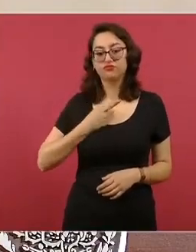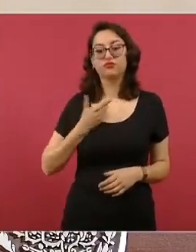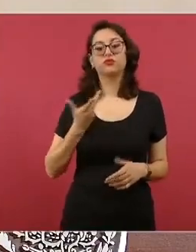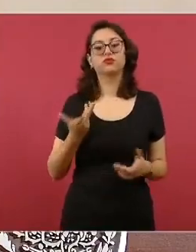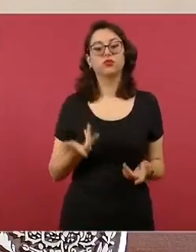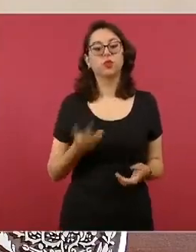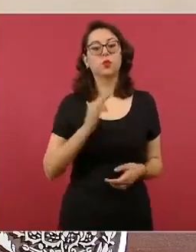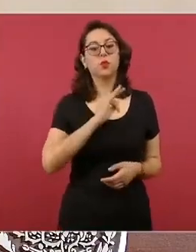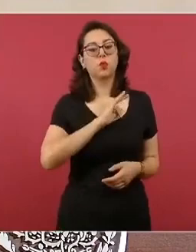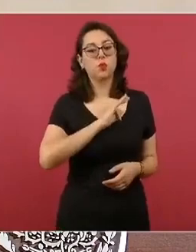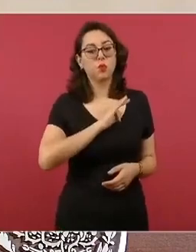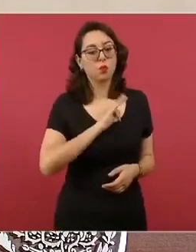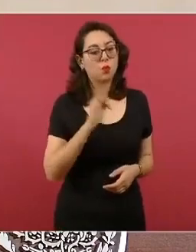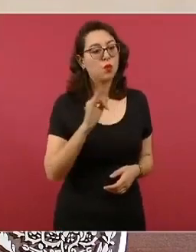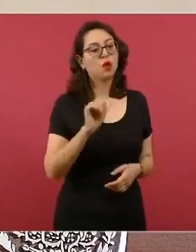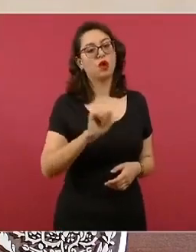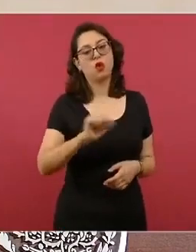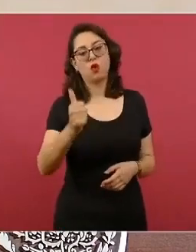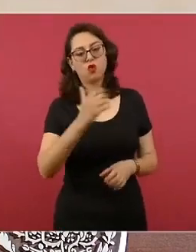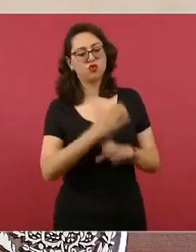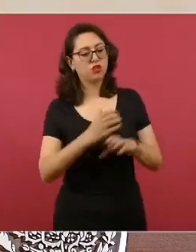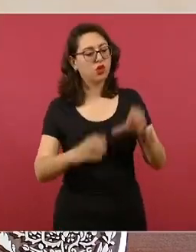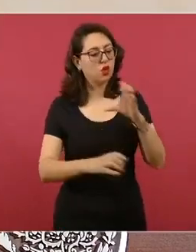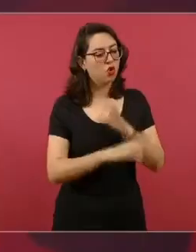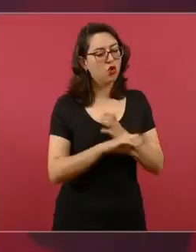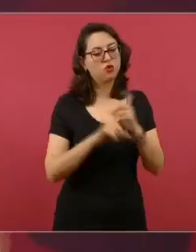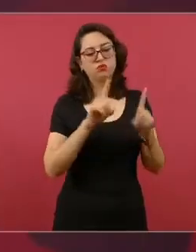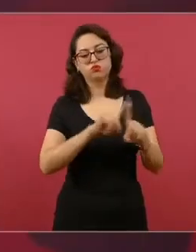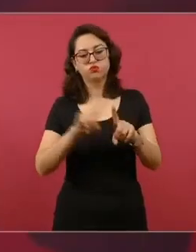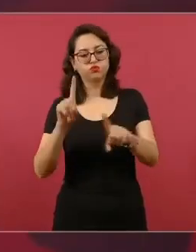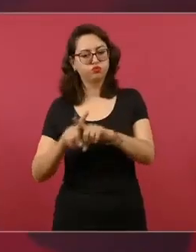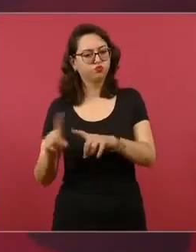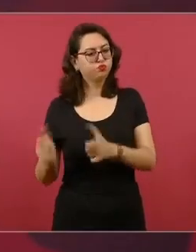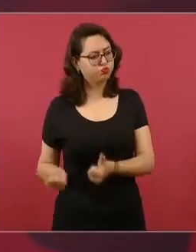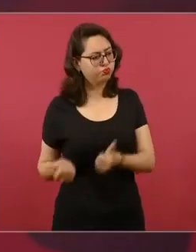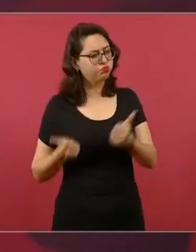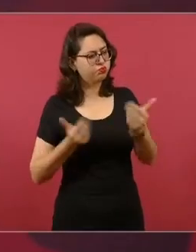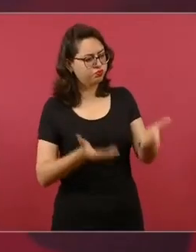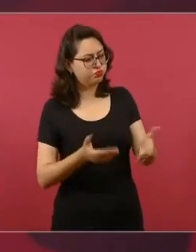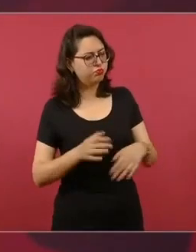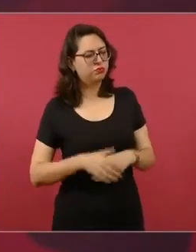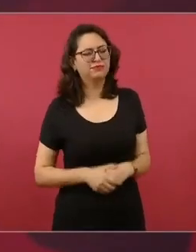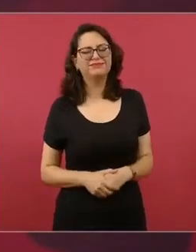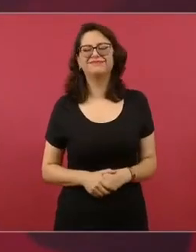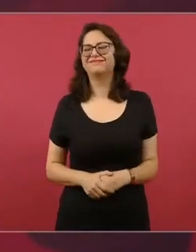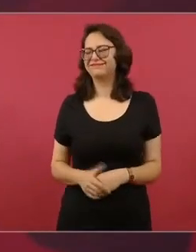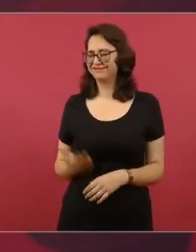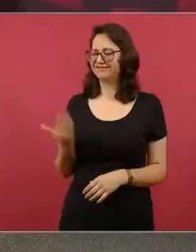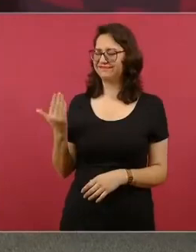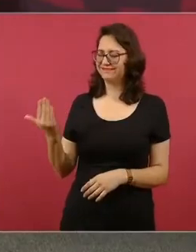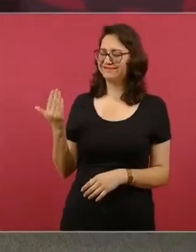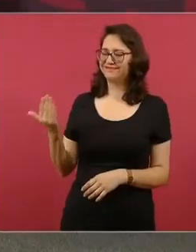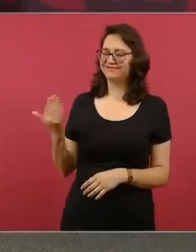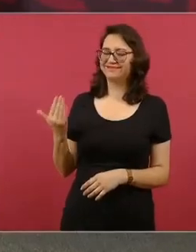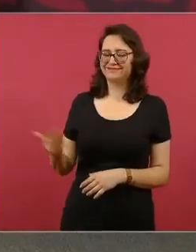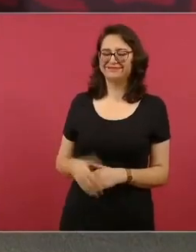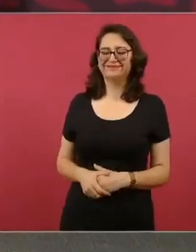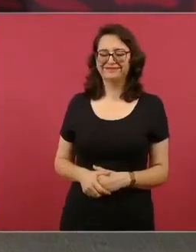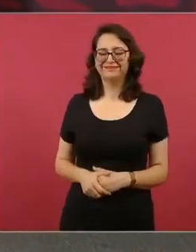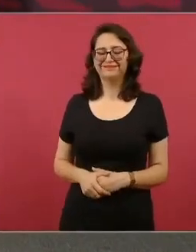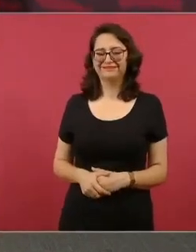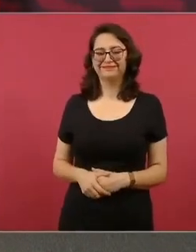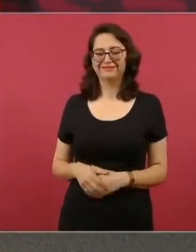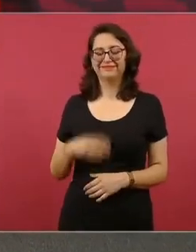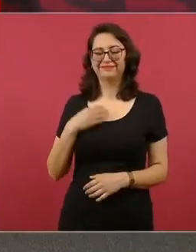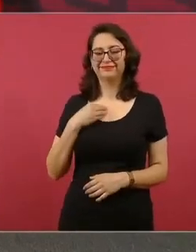para la exposición otros objetos y demás, y le dimos las gracias. Pero